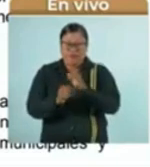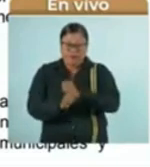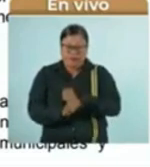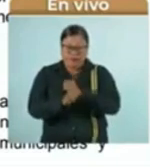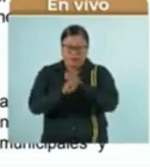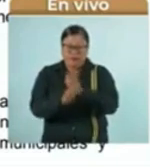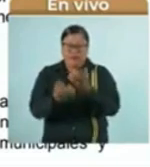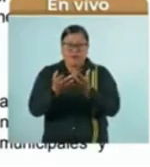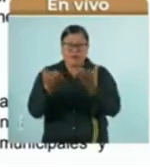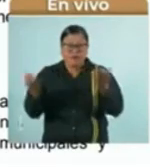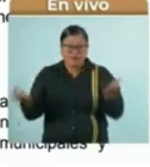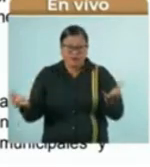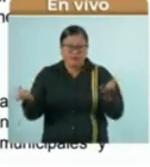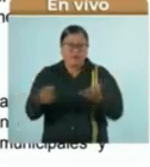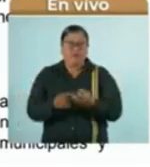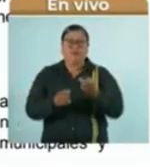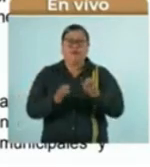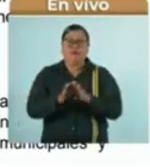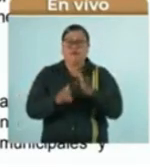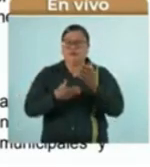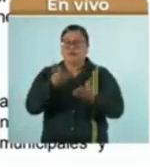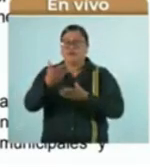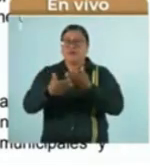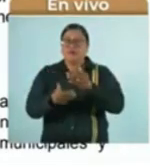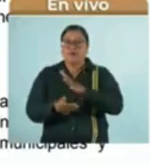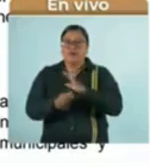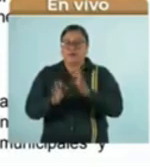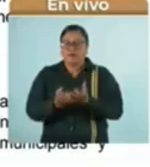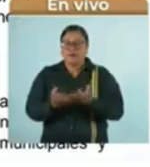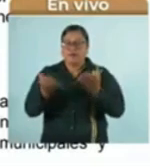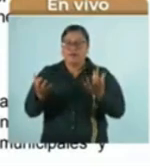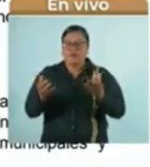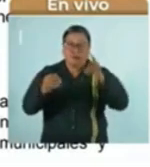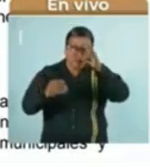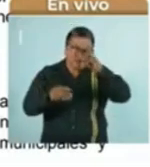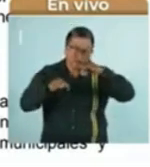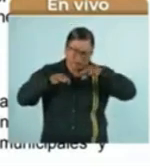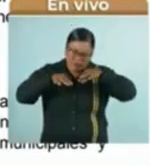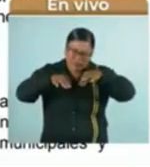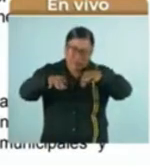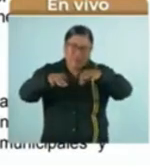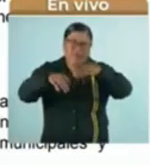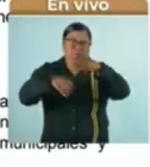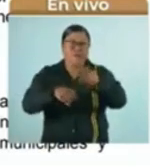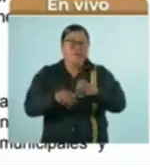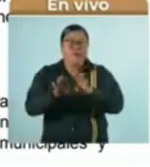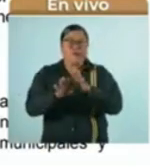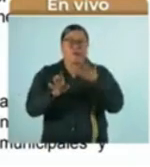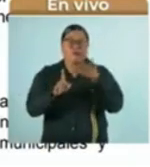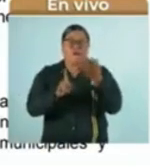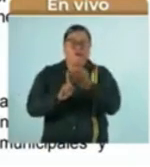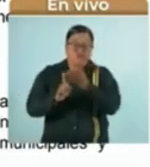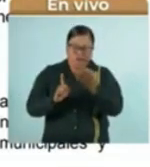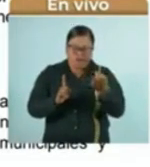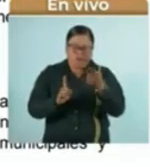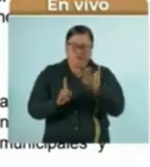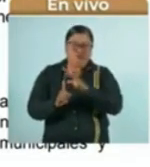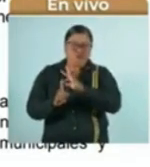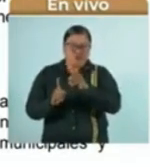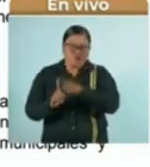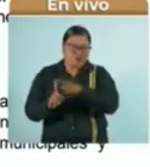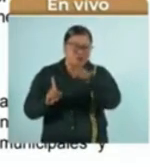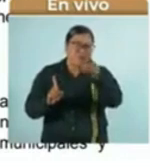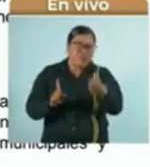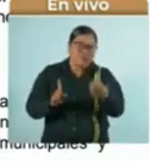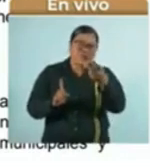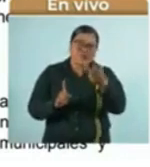del territorio ambiental y el proceso productivo, que son los terrenos de sembradío. Y lo que se define en el ordenamiento será vinculante.